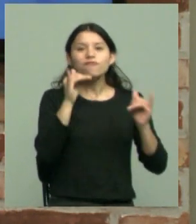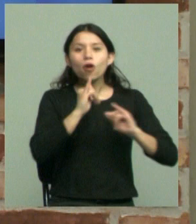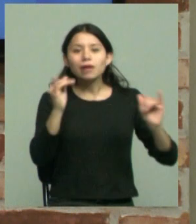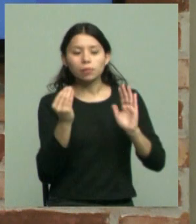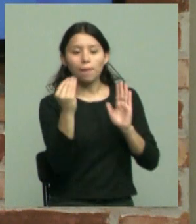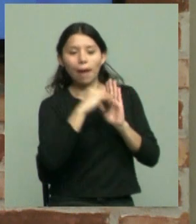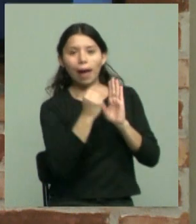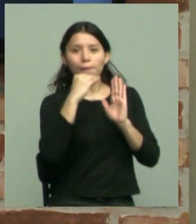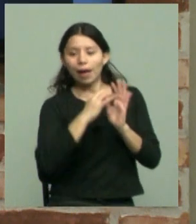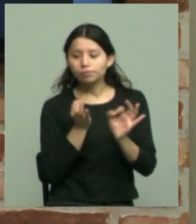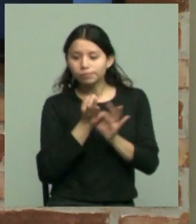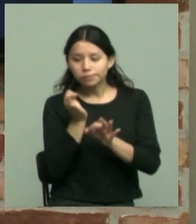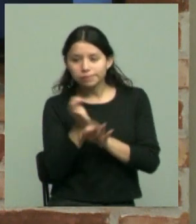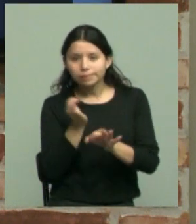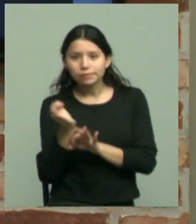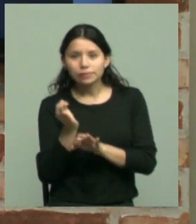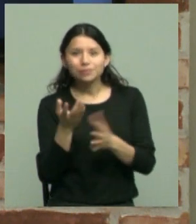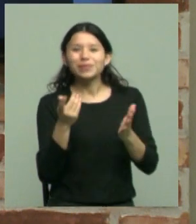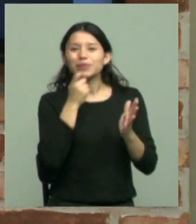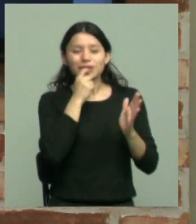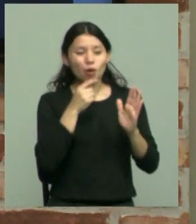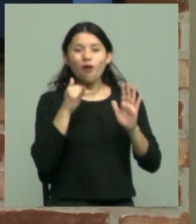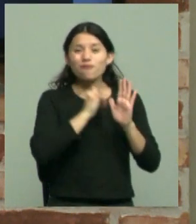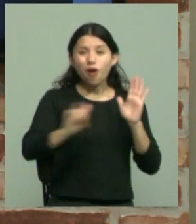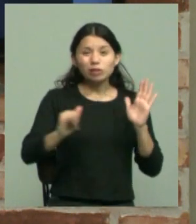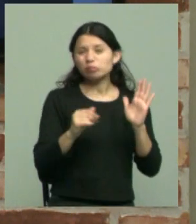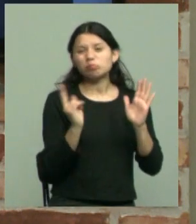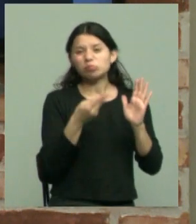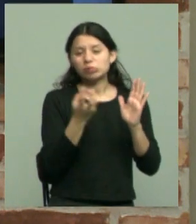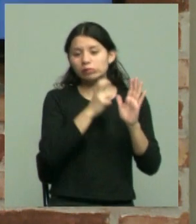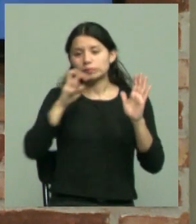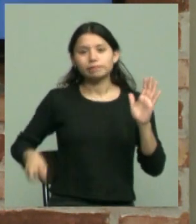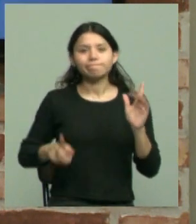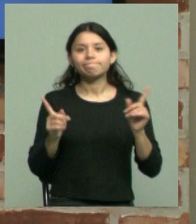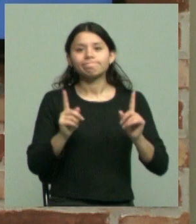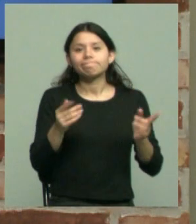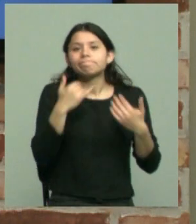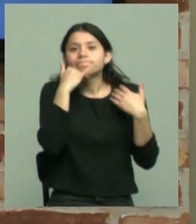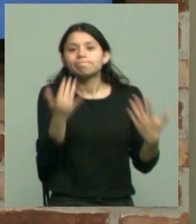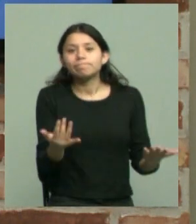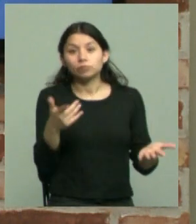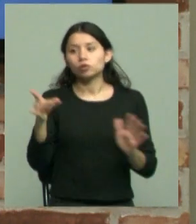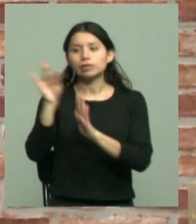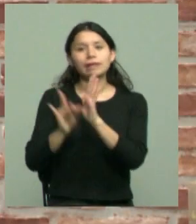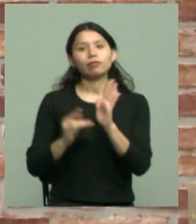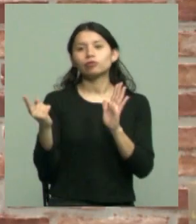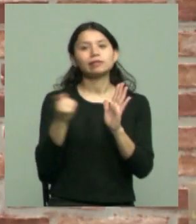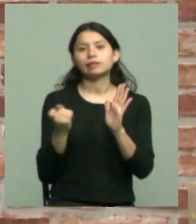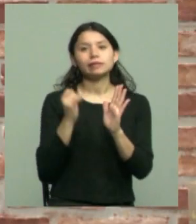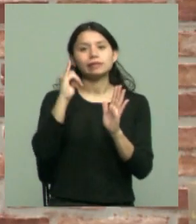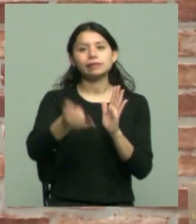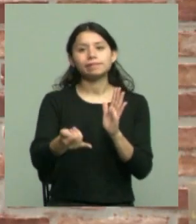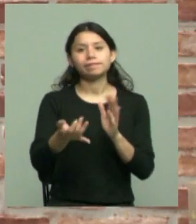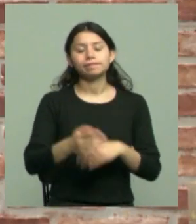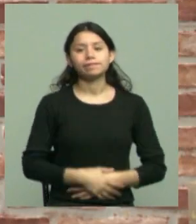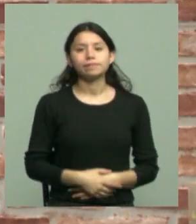allí donde se tiene que trabajar fuertemente para hacer currículas que sean más enfocadas en el contenido preciso que se necesite. Emilio, hay datos